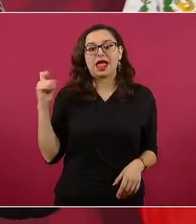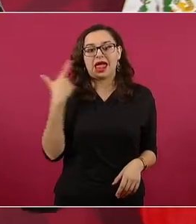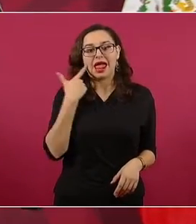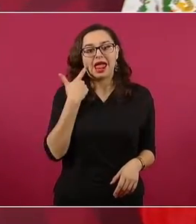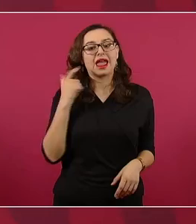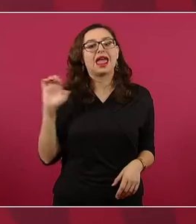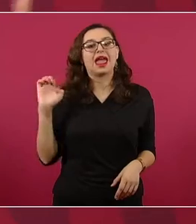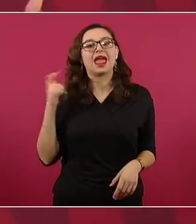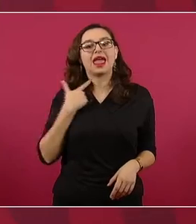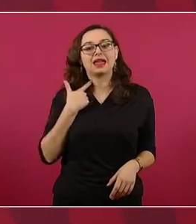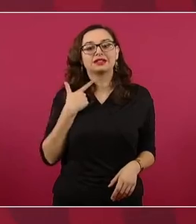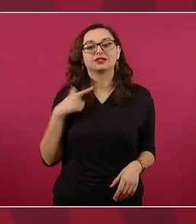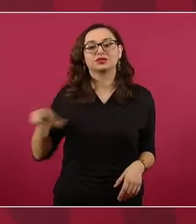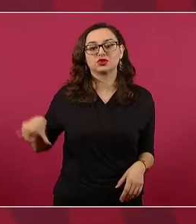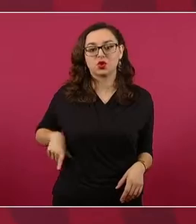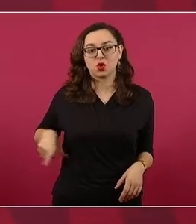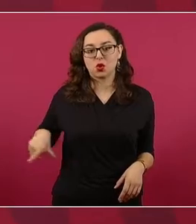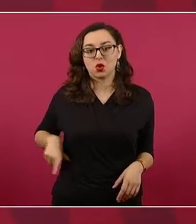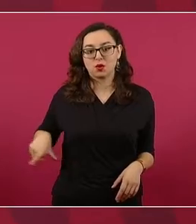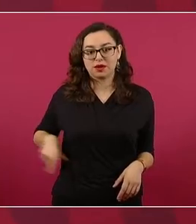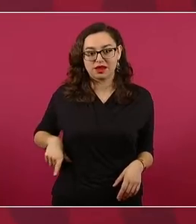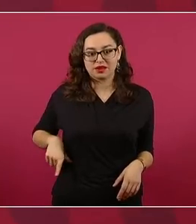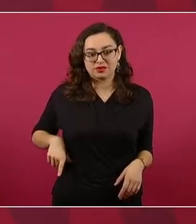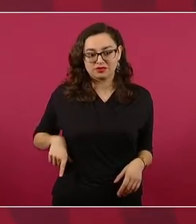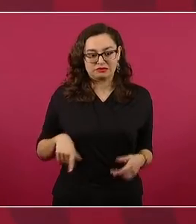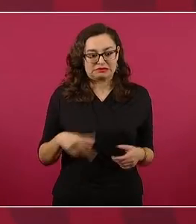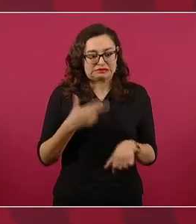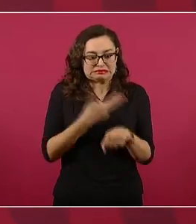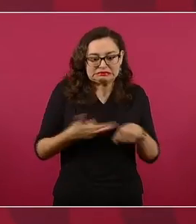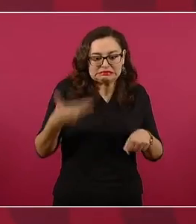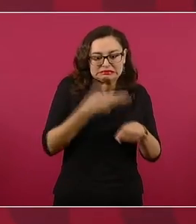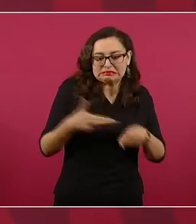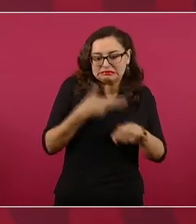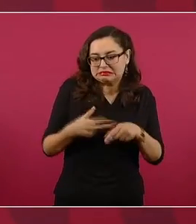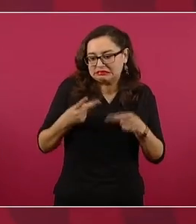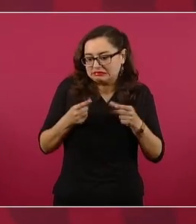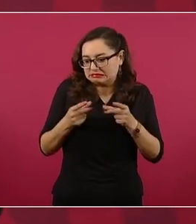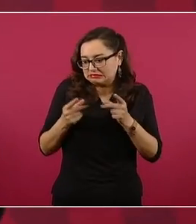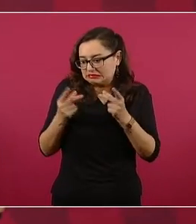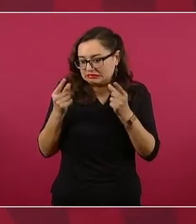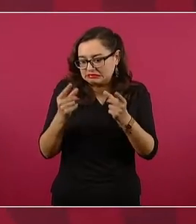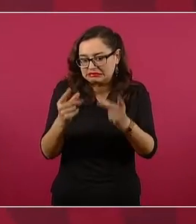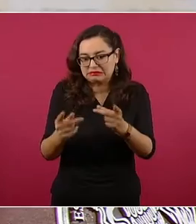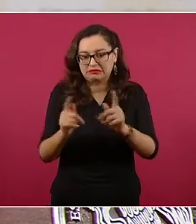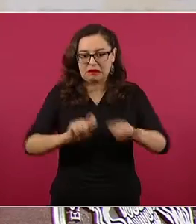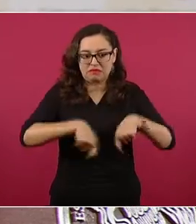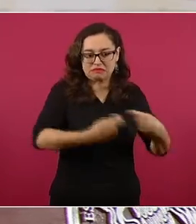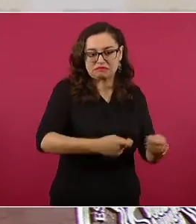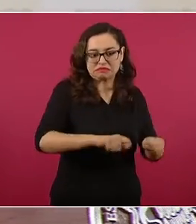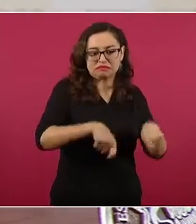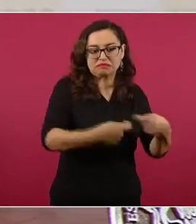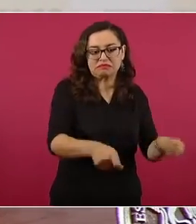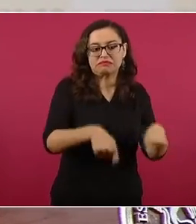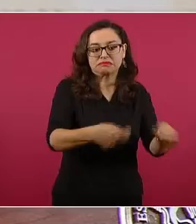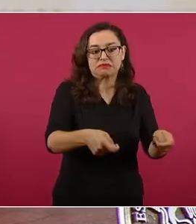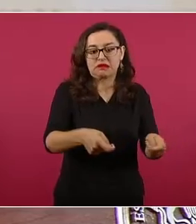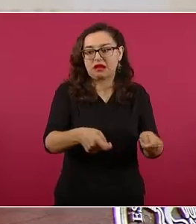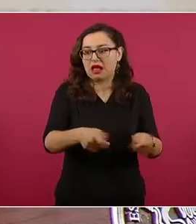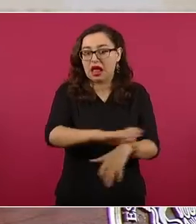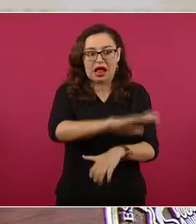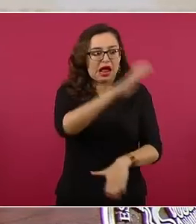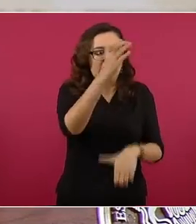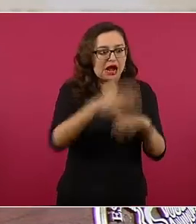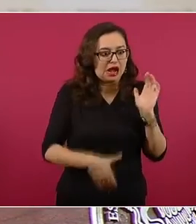llenar todos los espacios. Entonces, cuando llegamos, había que